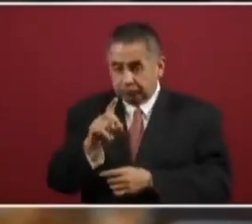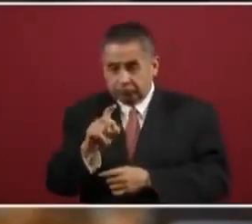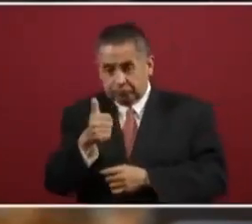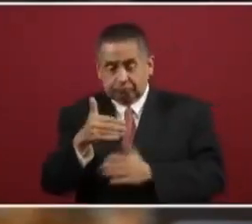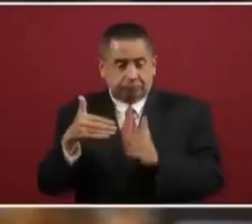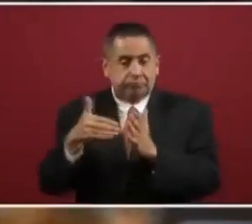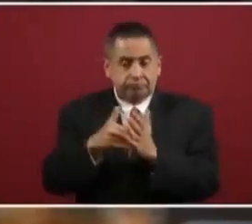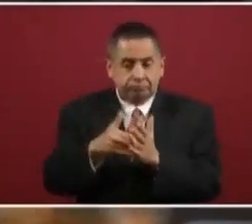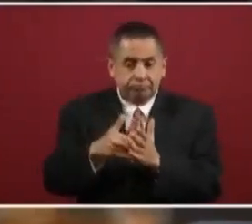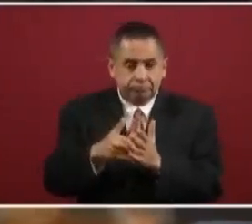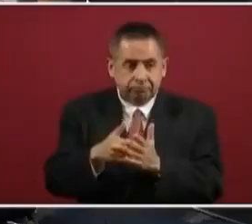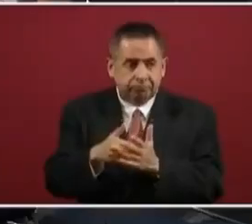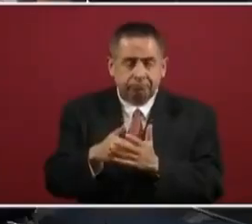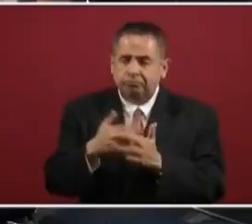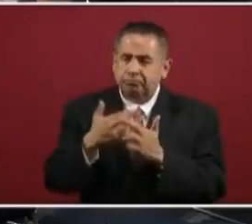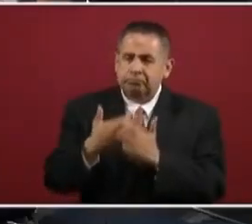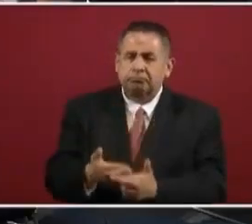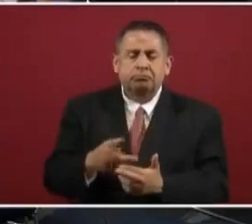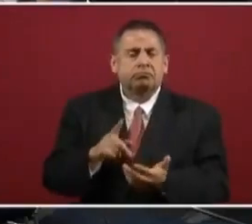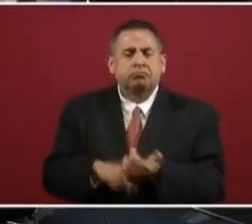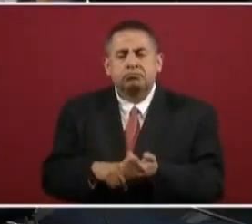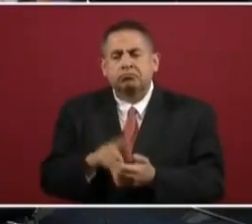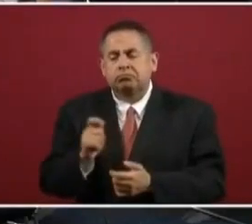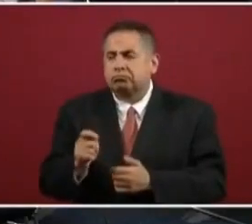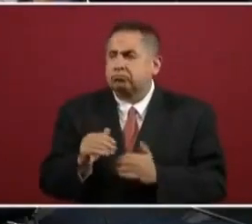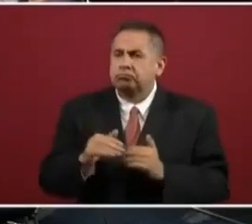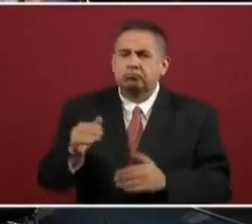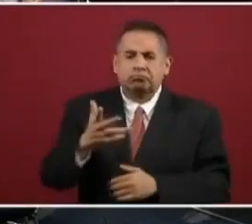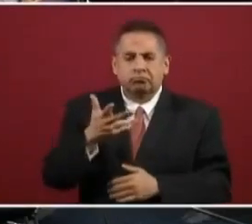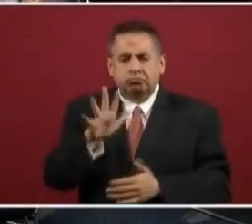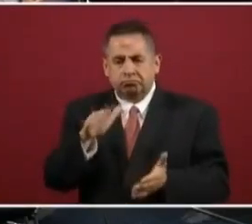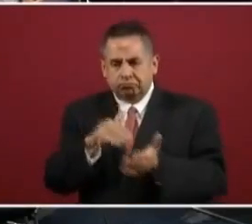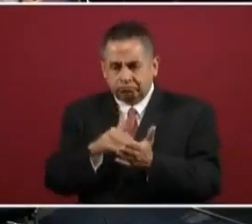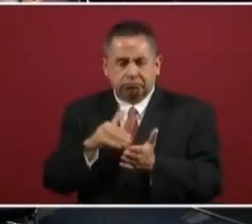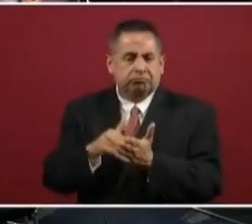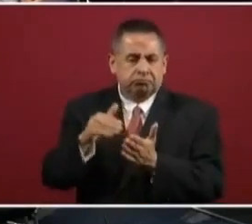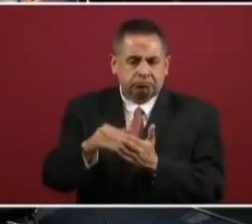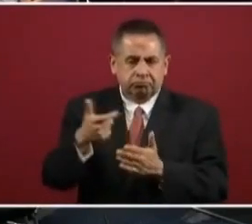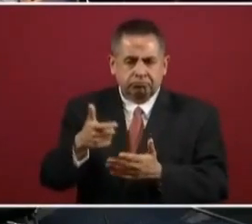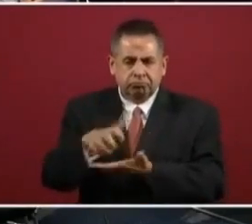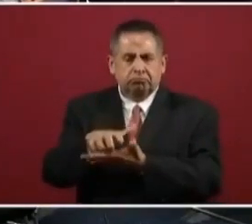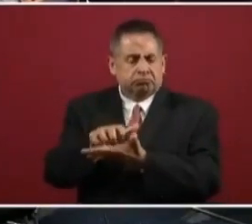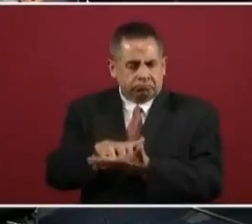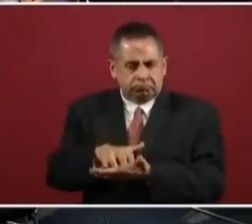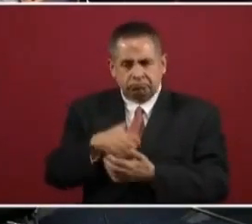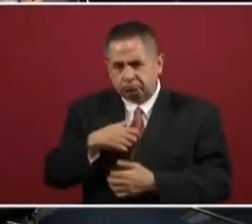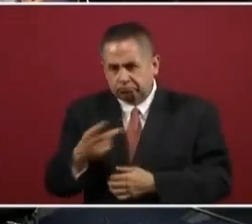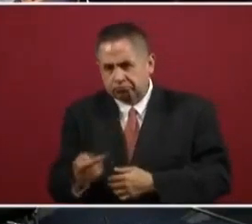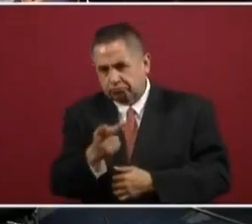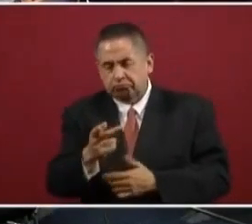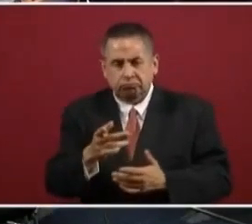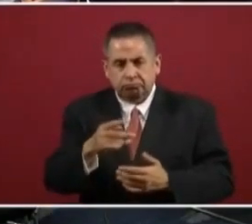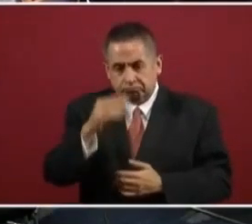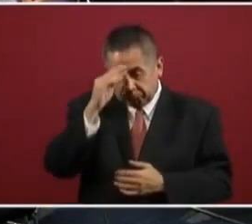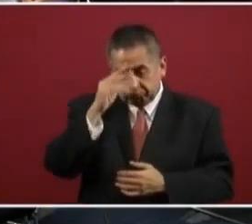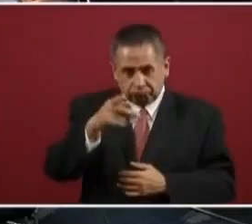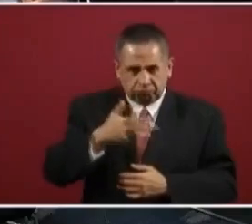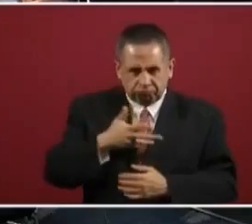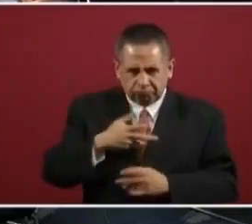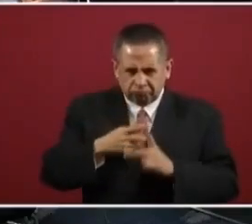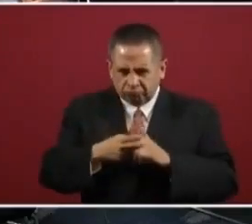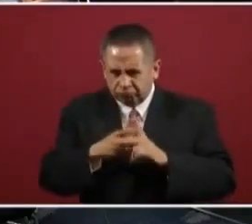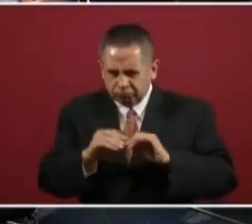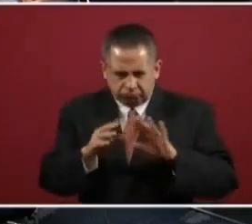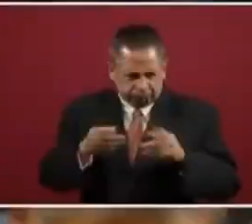36,000 estaríamos hablando de ahorros superiores a los 10,000 millones de pesos la pregunta es usted que tiene los los